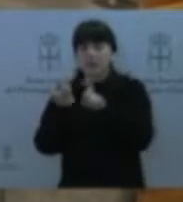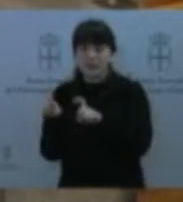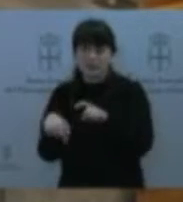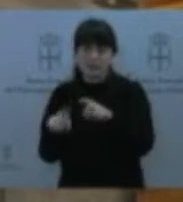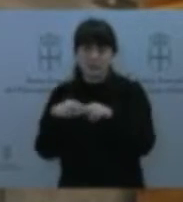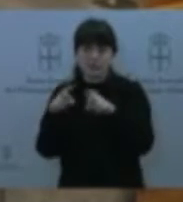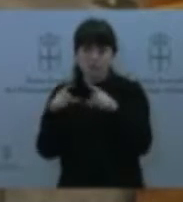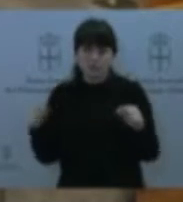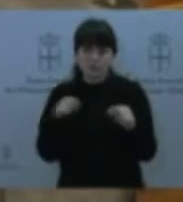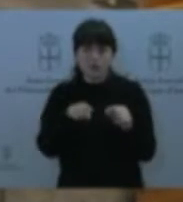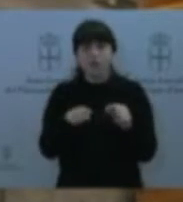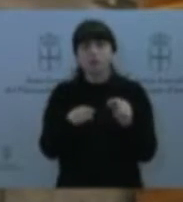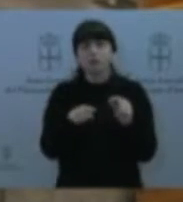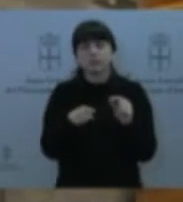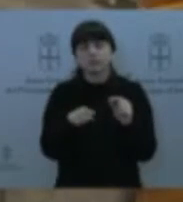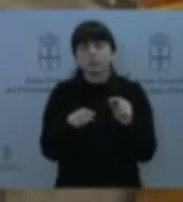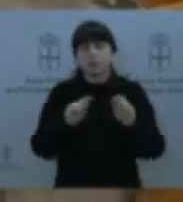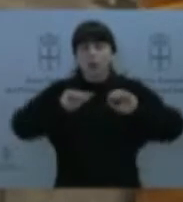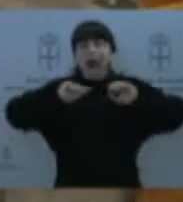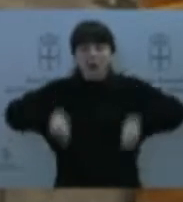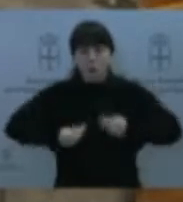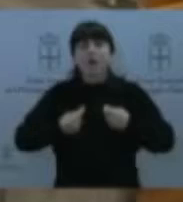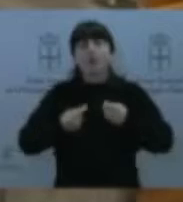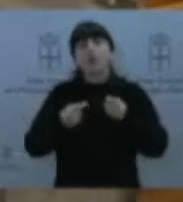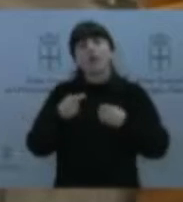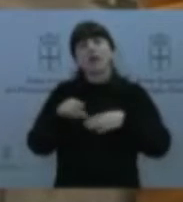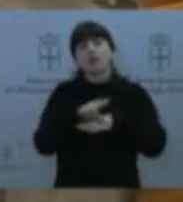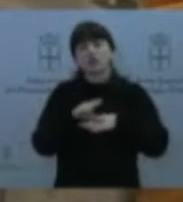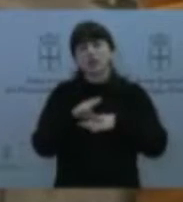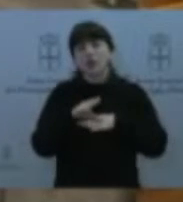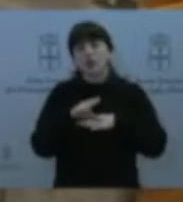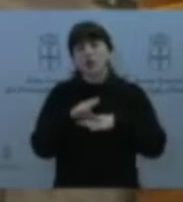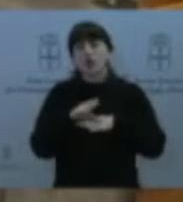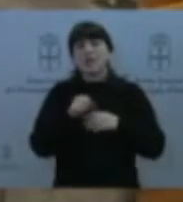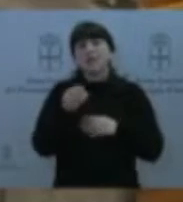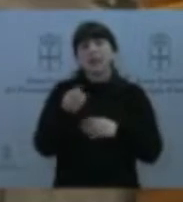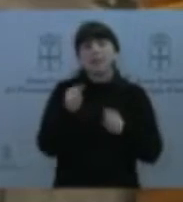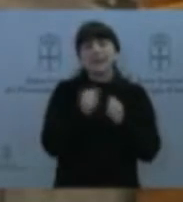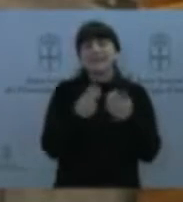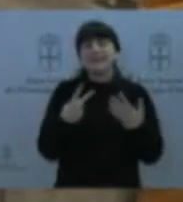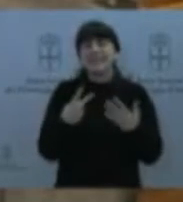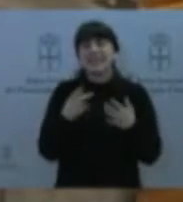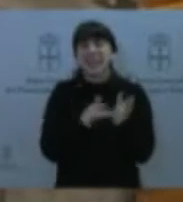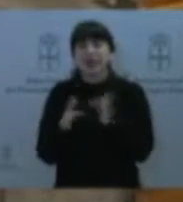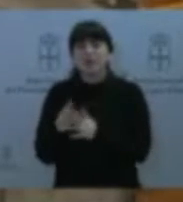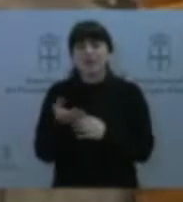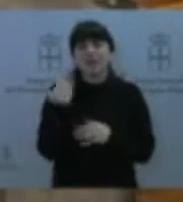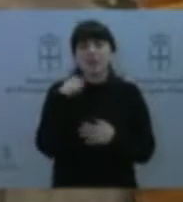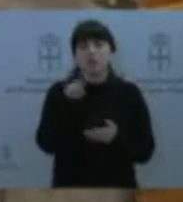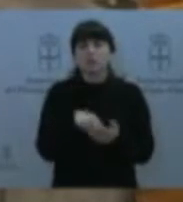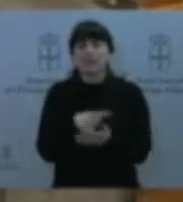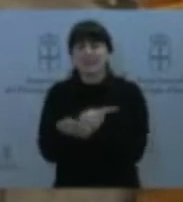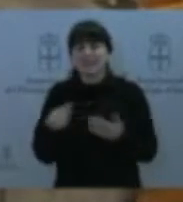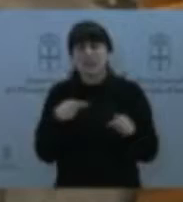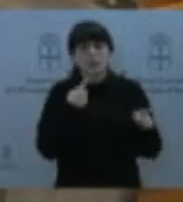del Consejo de Gobierno del 27 de abril del 16. El proceso de selección a que se refiere se desarrolló bajo la tutela,